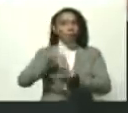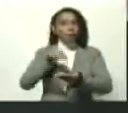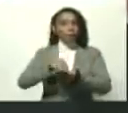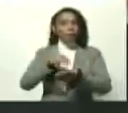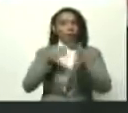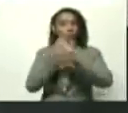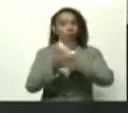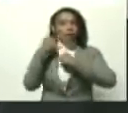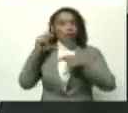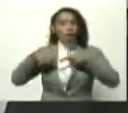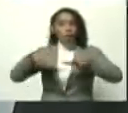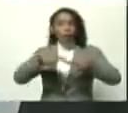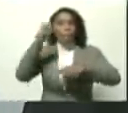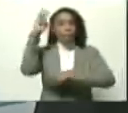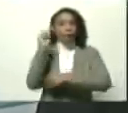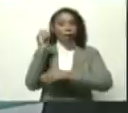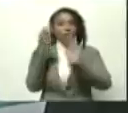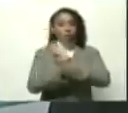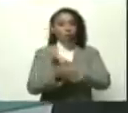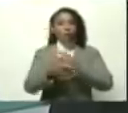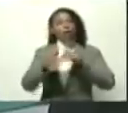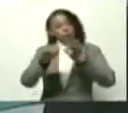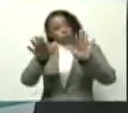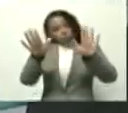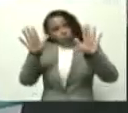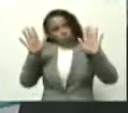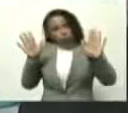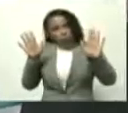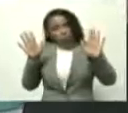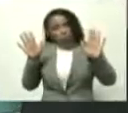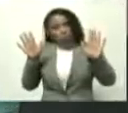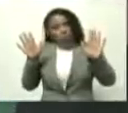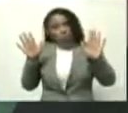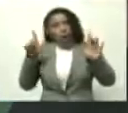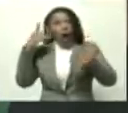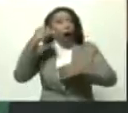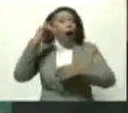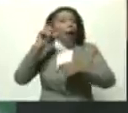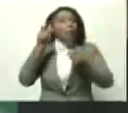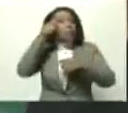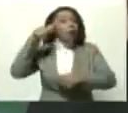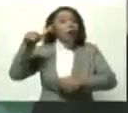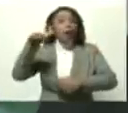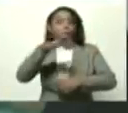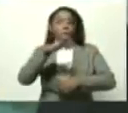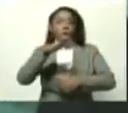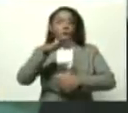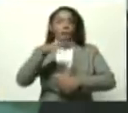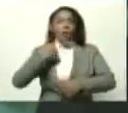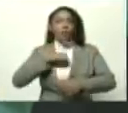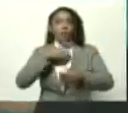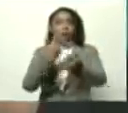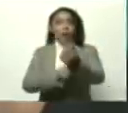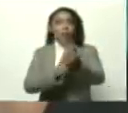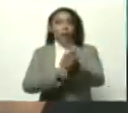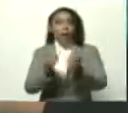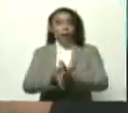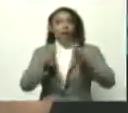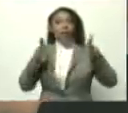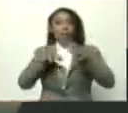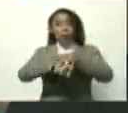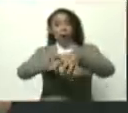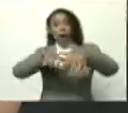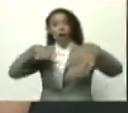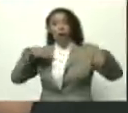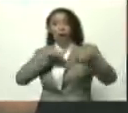específicamente en la localidad de Petare, que por cierto consta de una población de nuestra hermana República, la inmensa mayoría